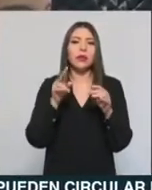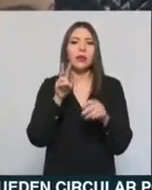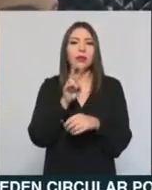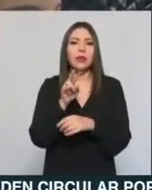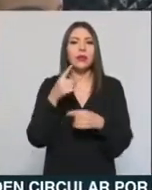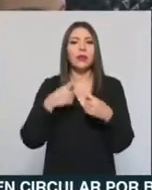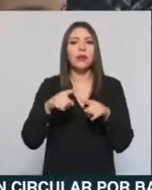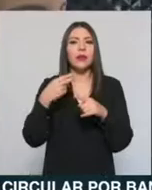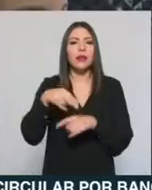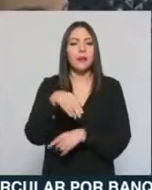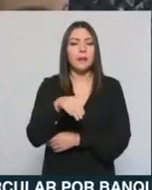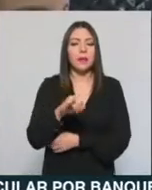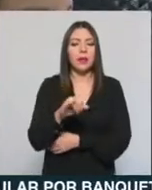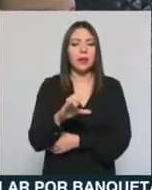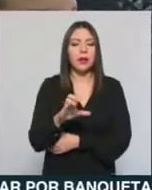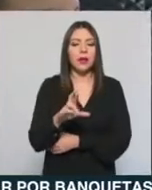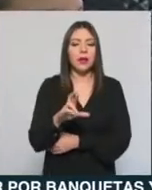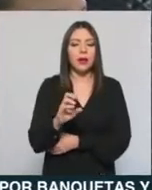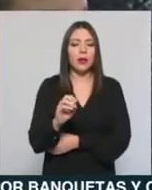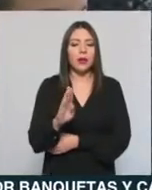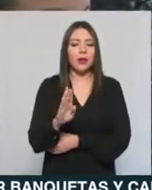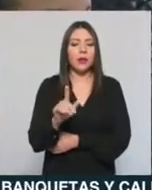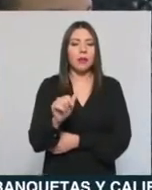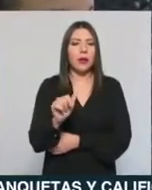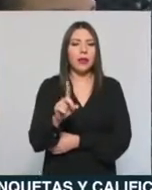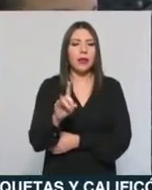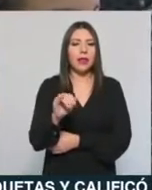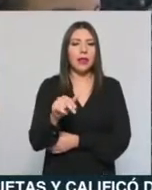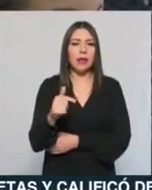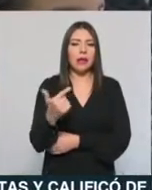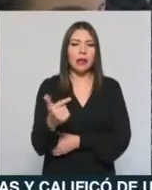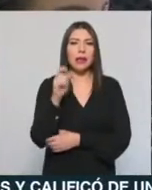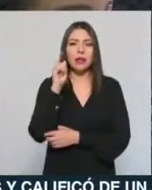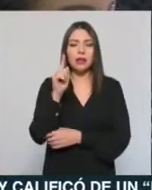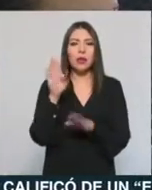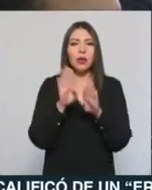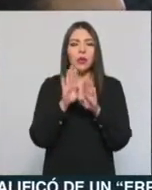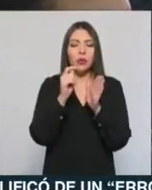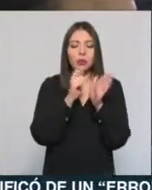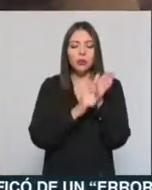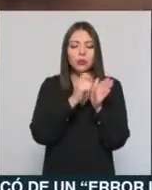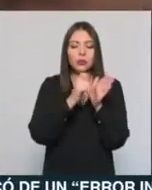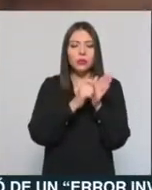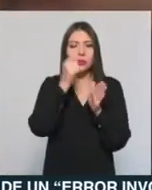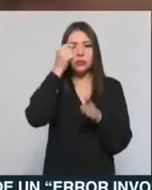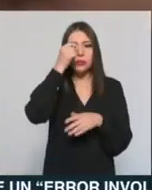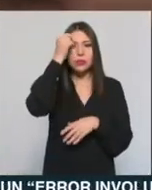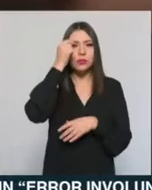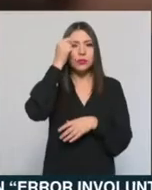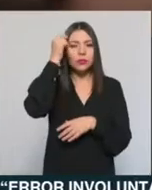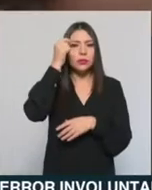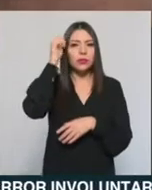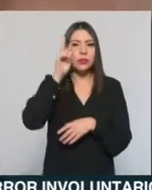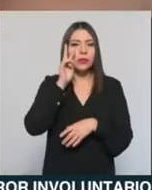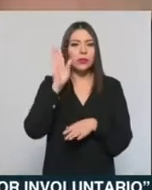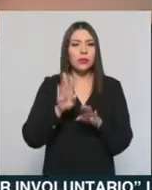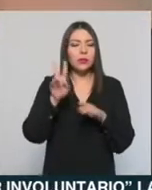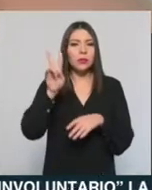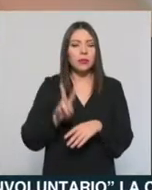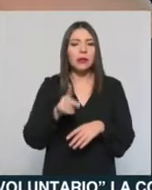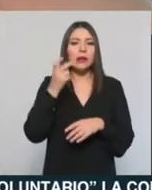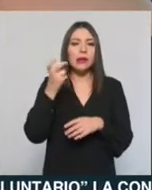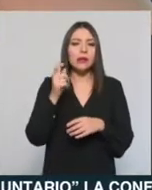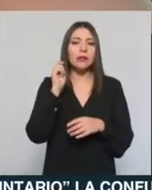uh-huh, ¿no? Y de microblading se derivan infinidad de posibilidades. Entre una de ellas es regresar